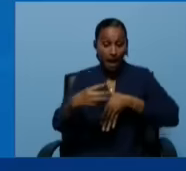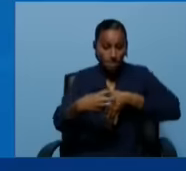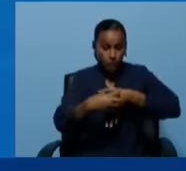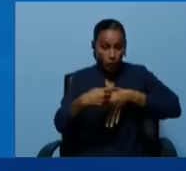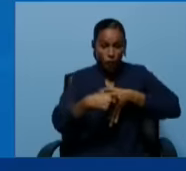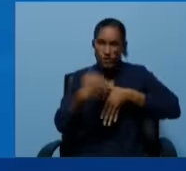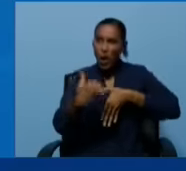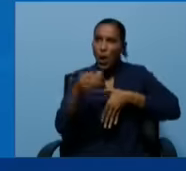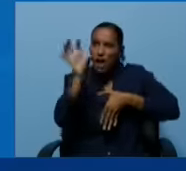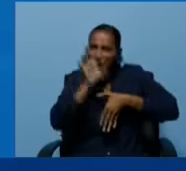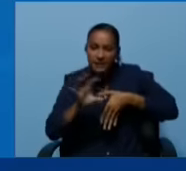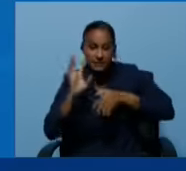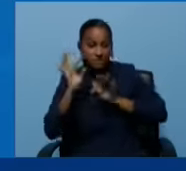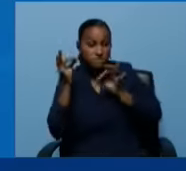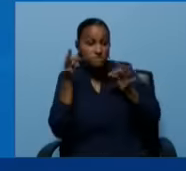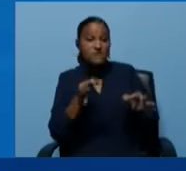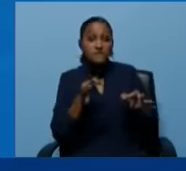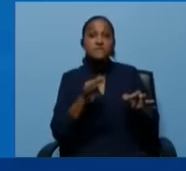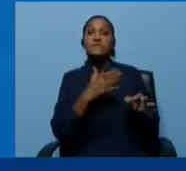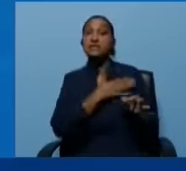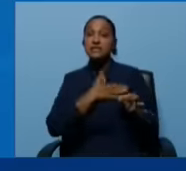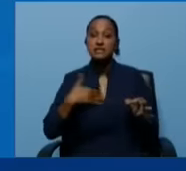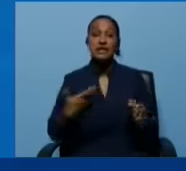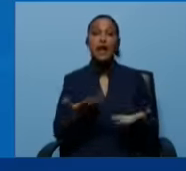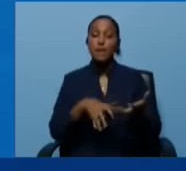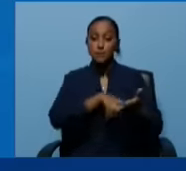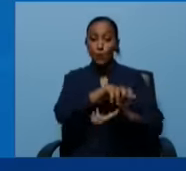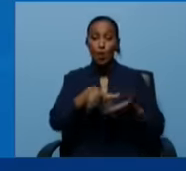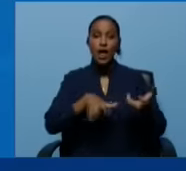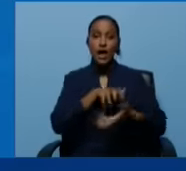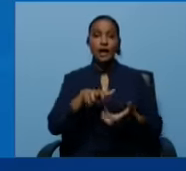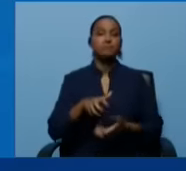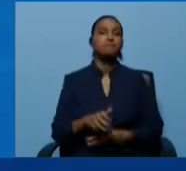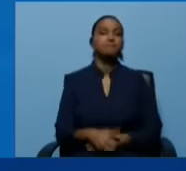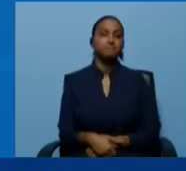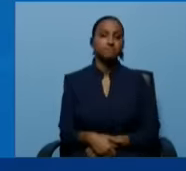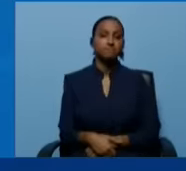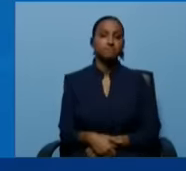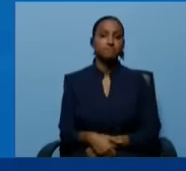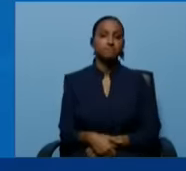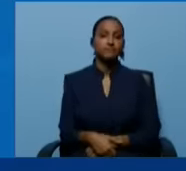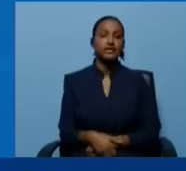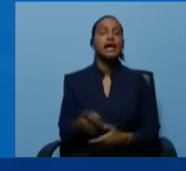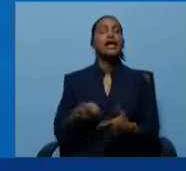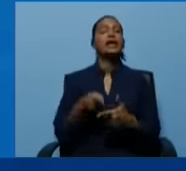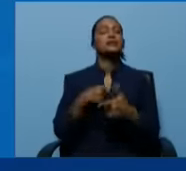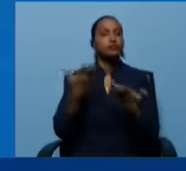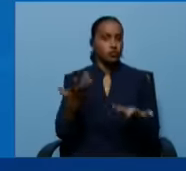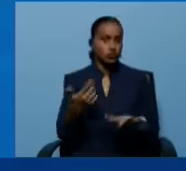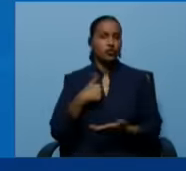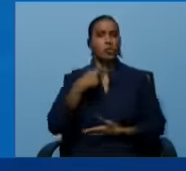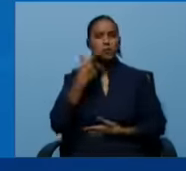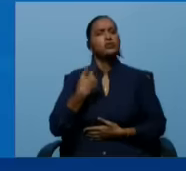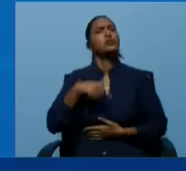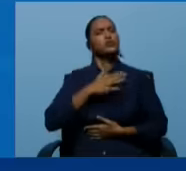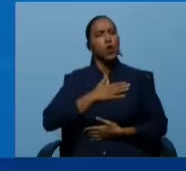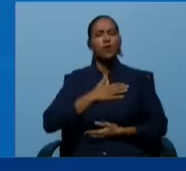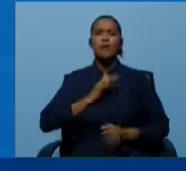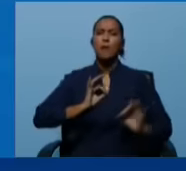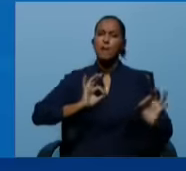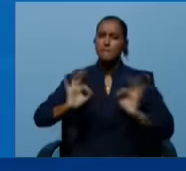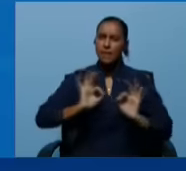Afortunadamente estamos unidos. Yo puedo decir, estamos preparados, estamos en